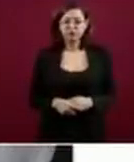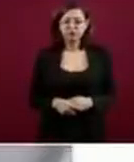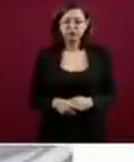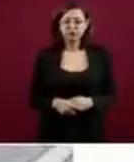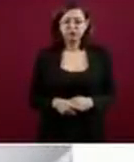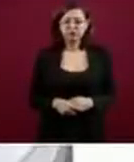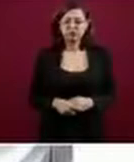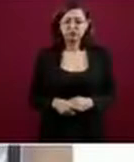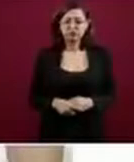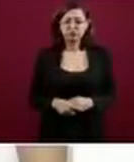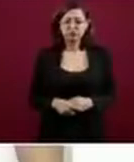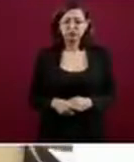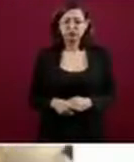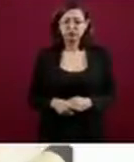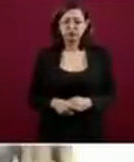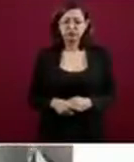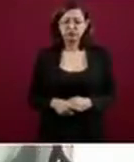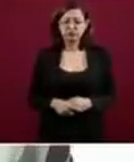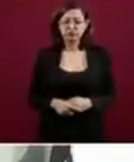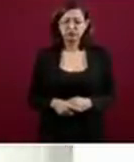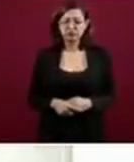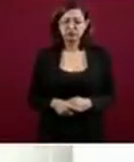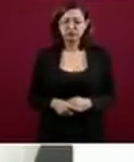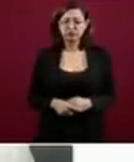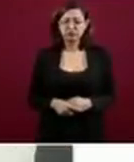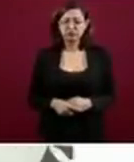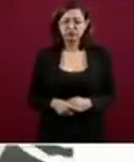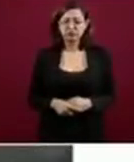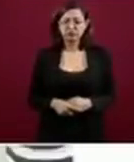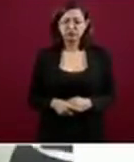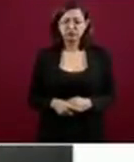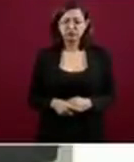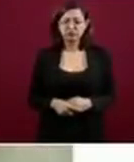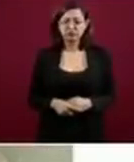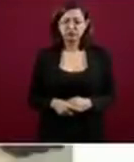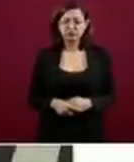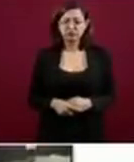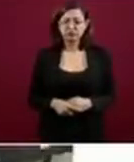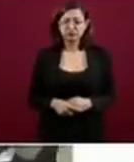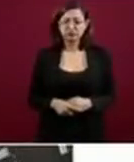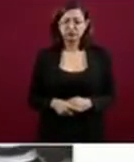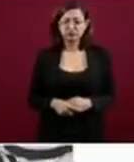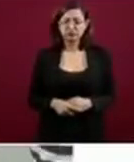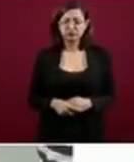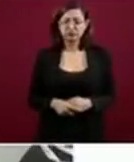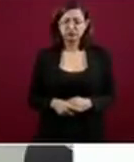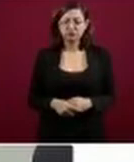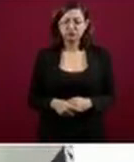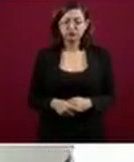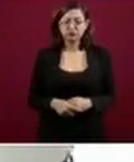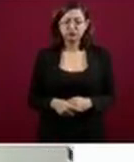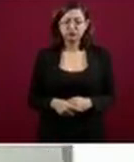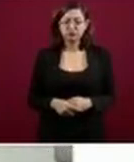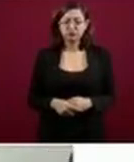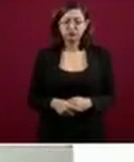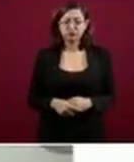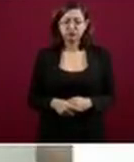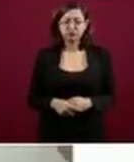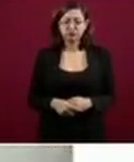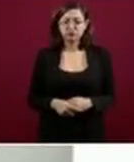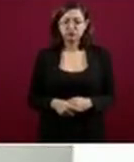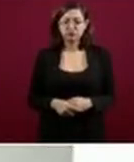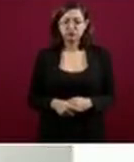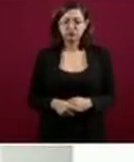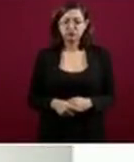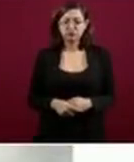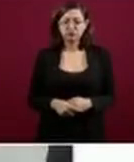en la población se tradujo en la decisión de retirar las fuerzas sin el presunto delincuente y sin culminar,